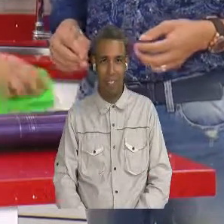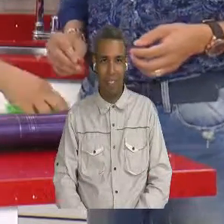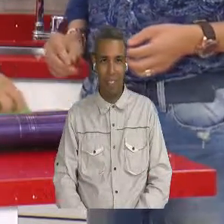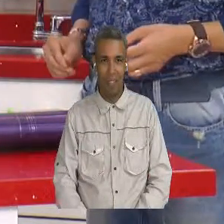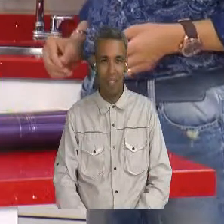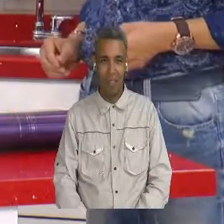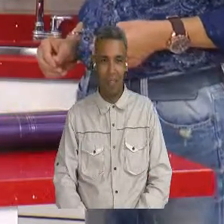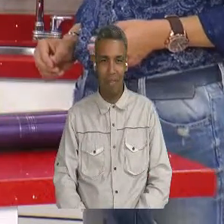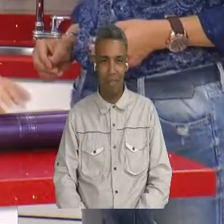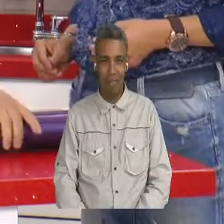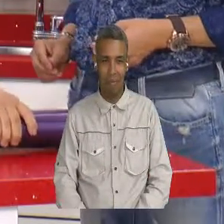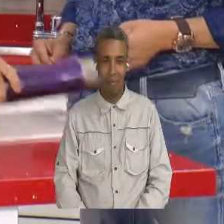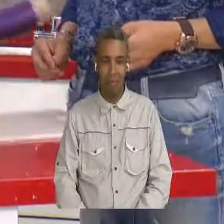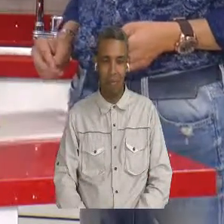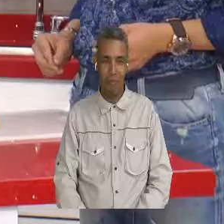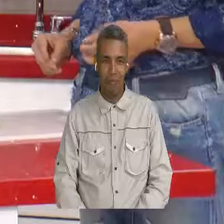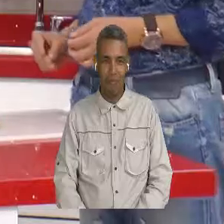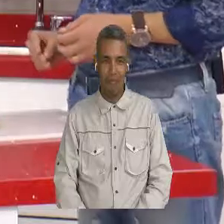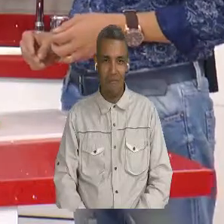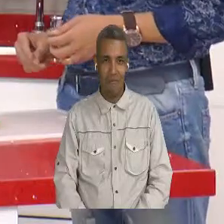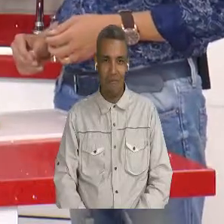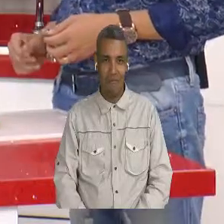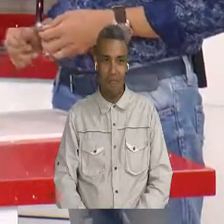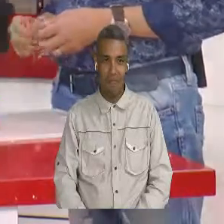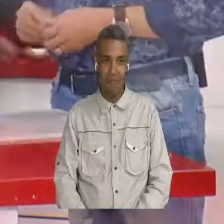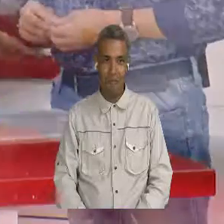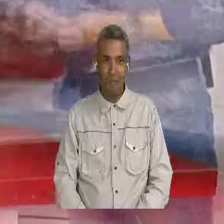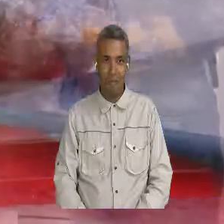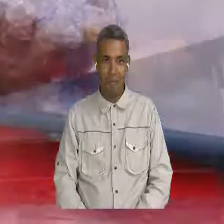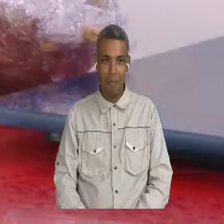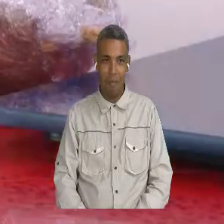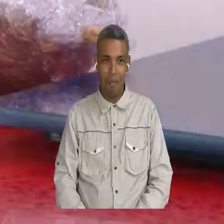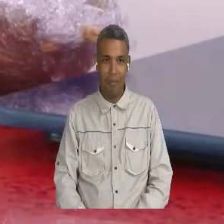Uh-huh. Vamos a limpiar. Corremos este papel acá.